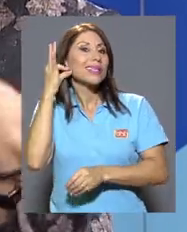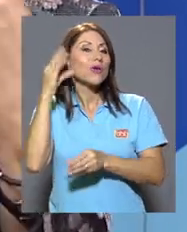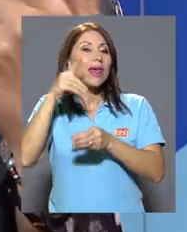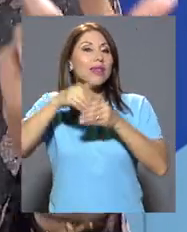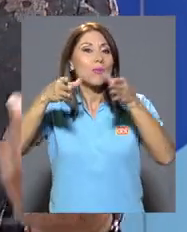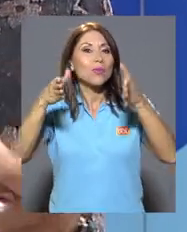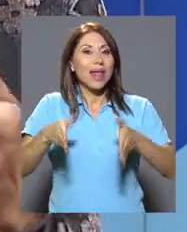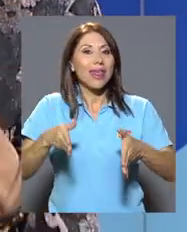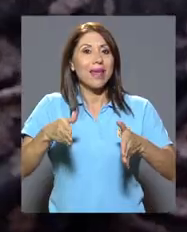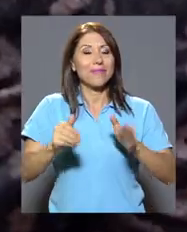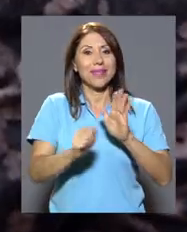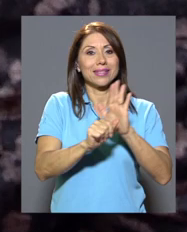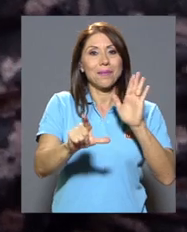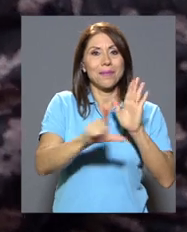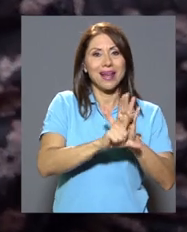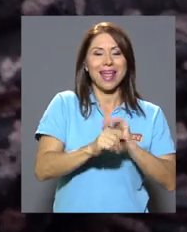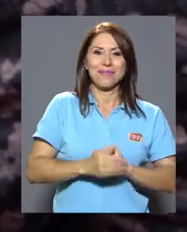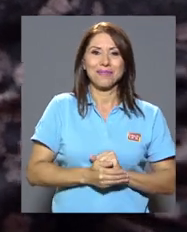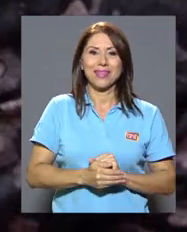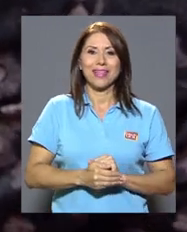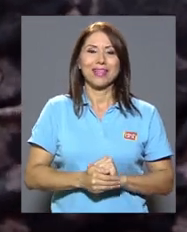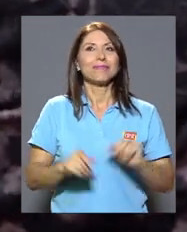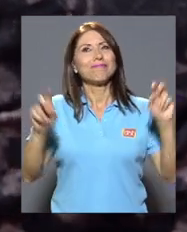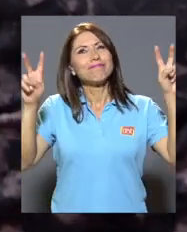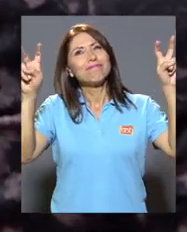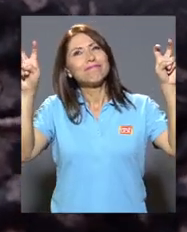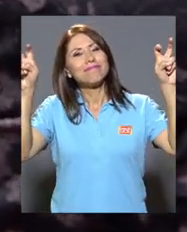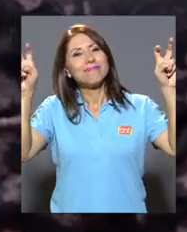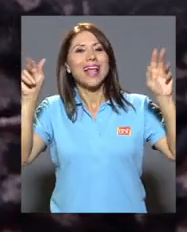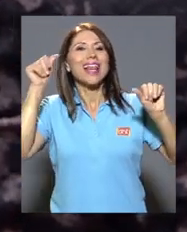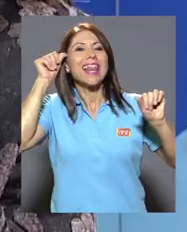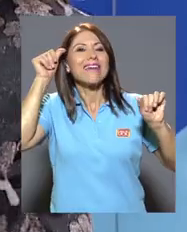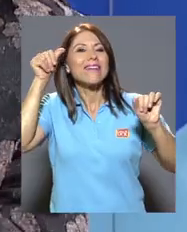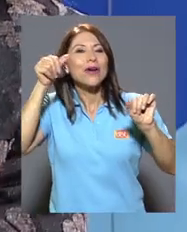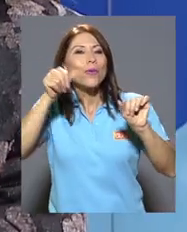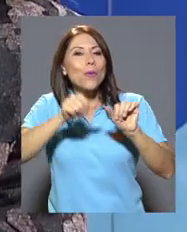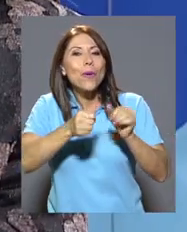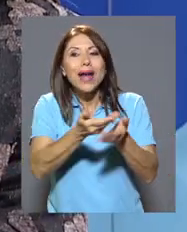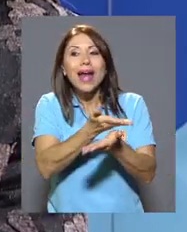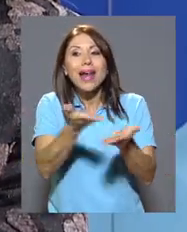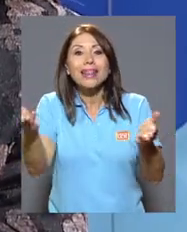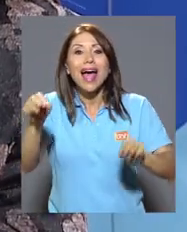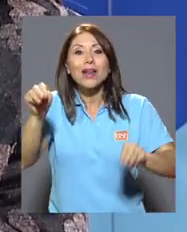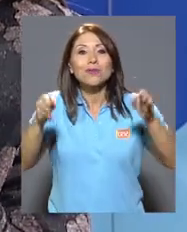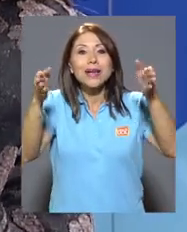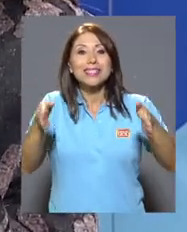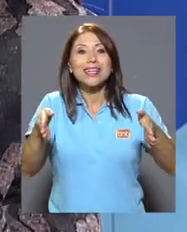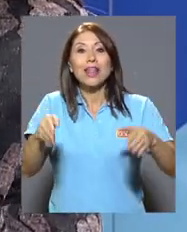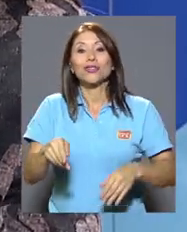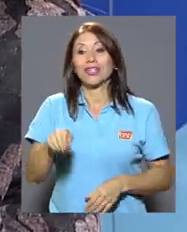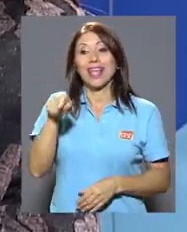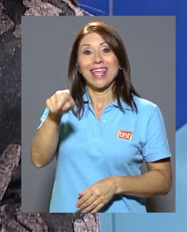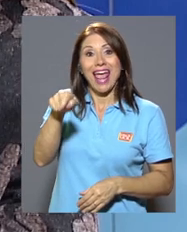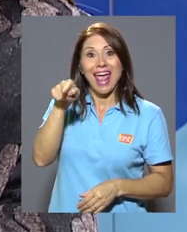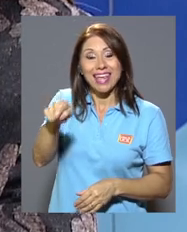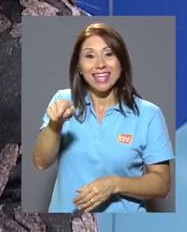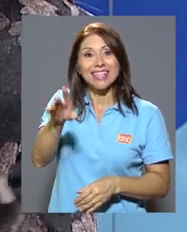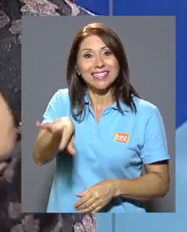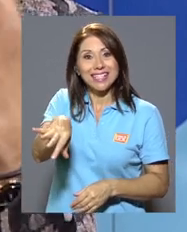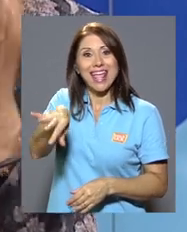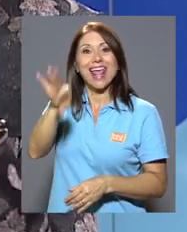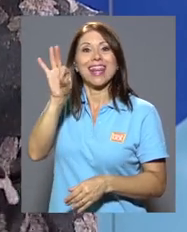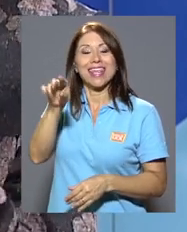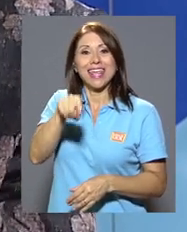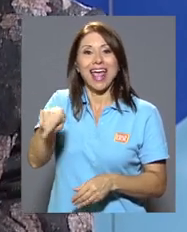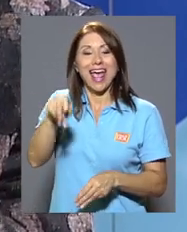le recuerda a entre comillas a los magistrados que es ahí donde se les elige de verdad y es